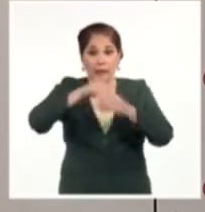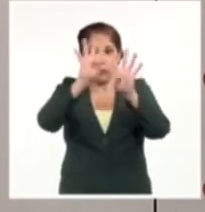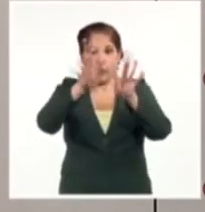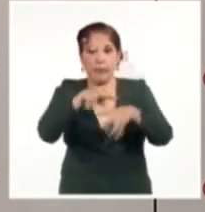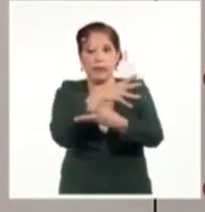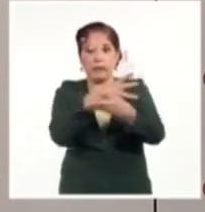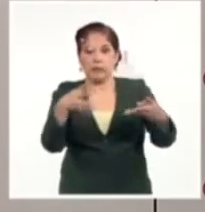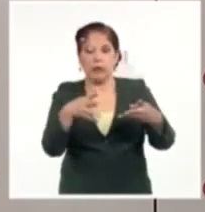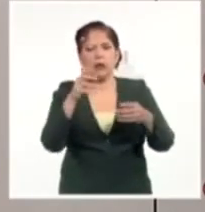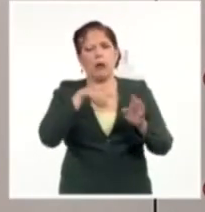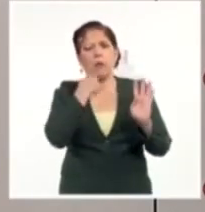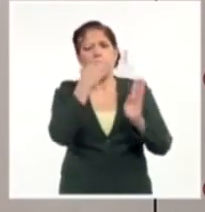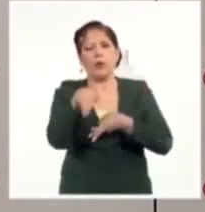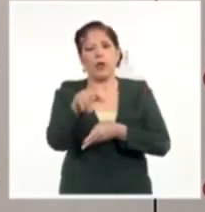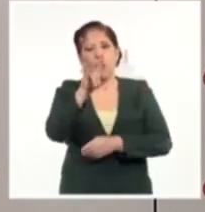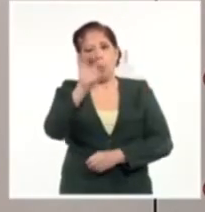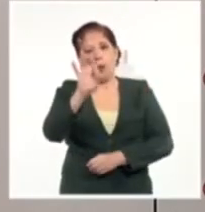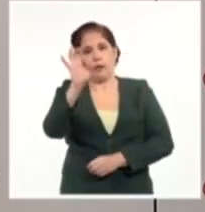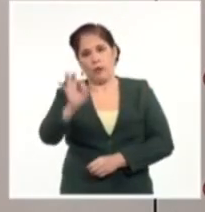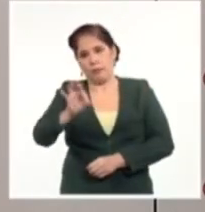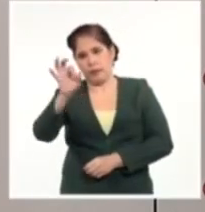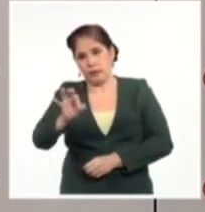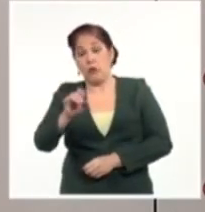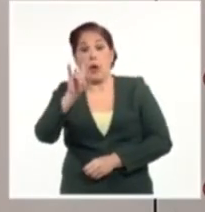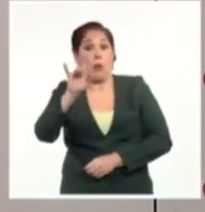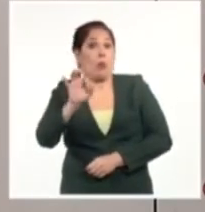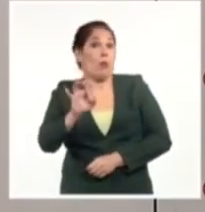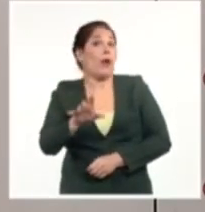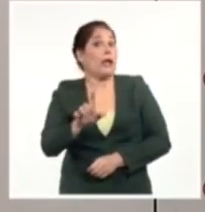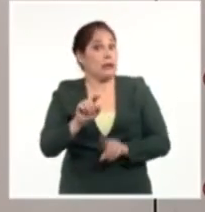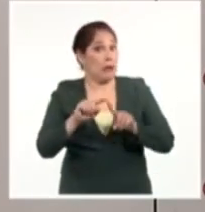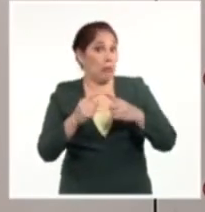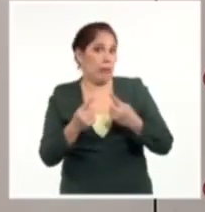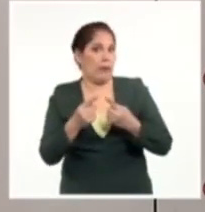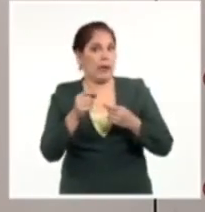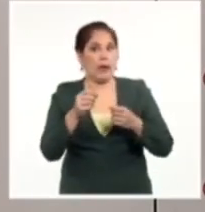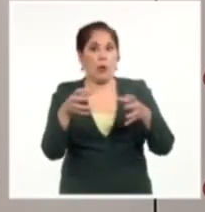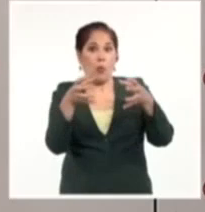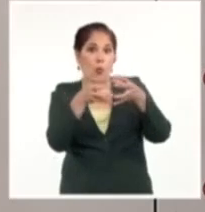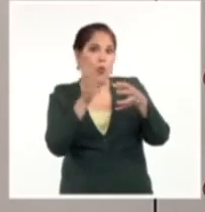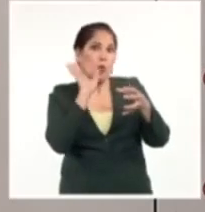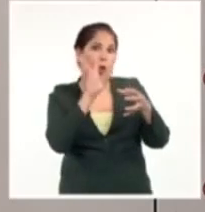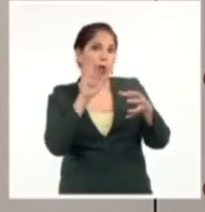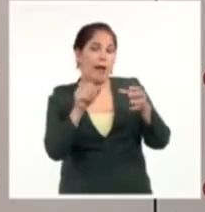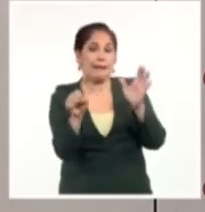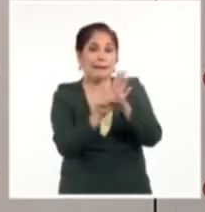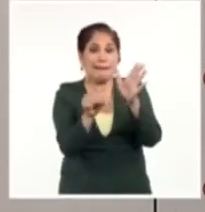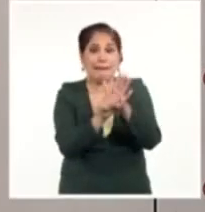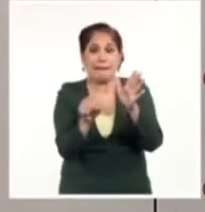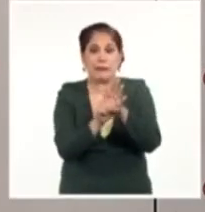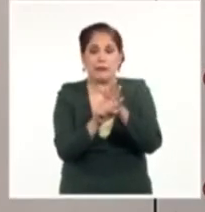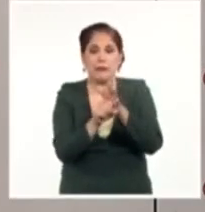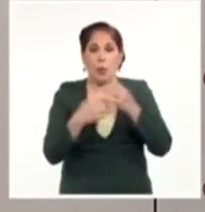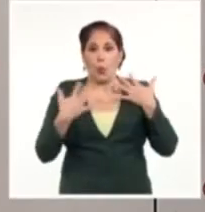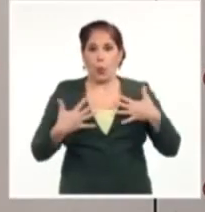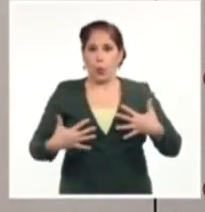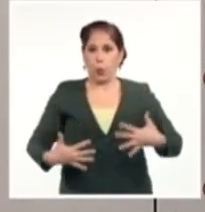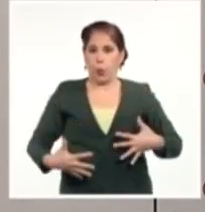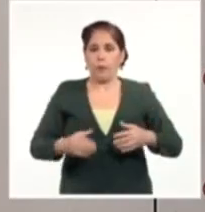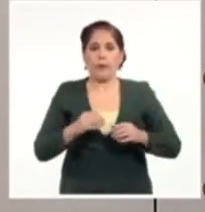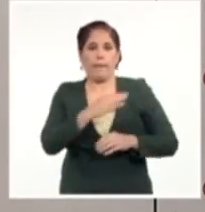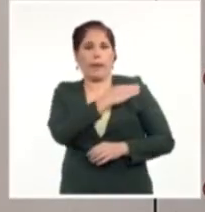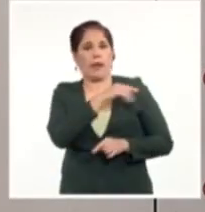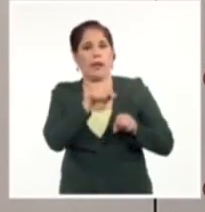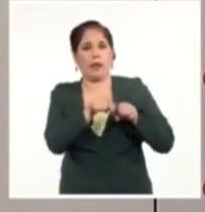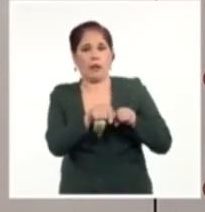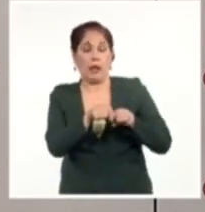unos 90 de los detenidos. Siguen siendo históricas las imágenes de los pandilleros hacinados y semidesnudos sometidos ante militares.